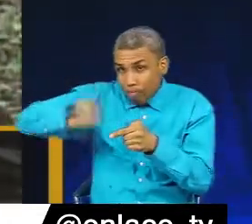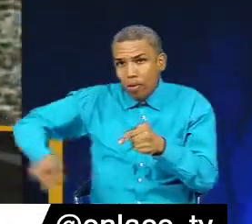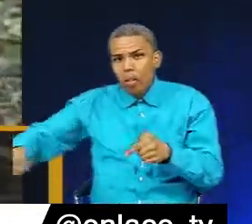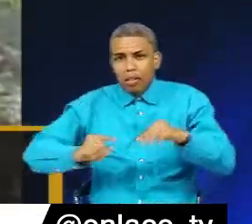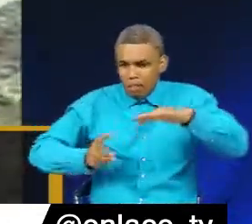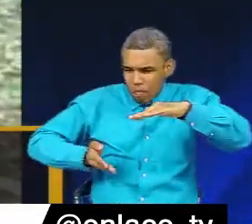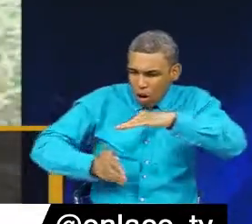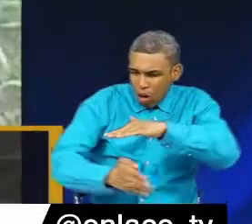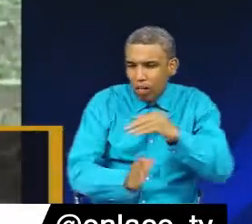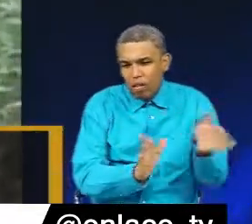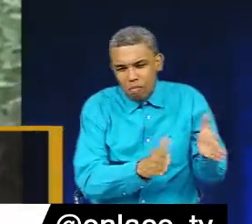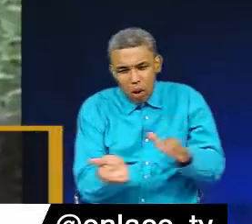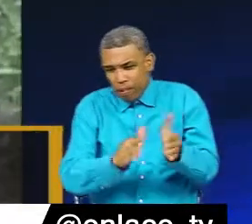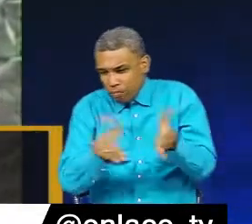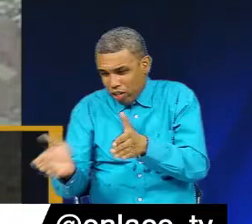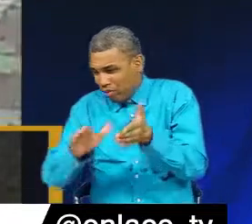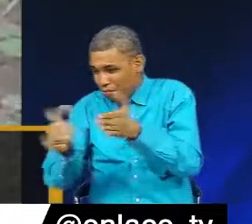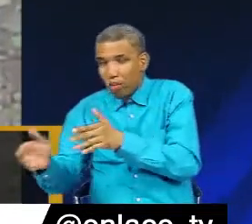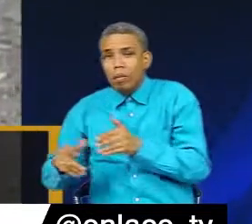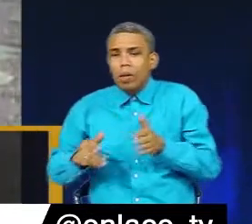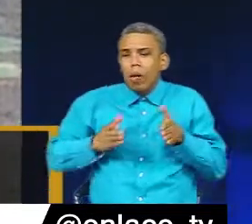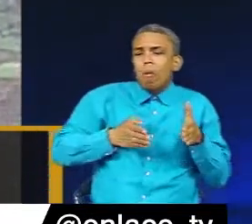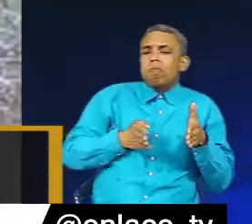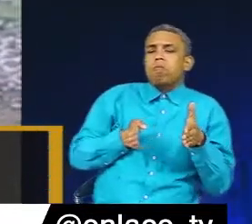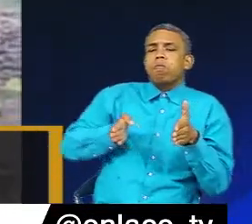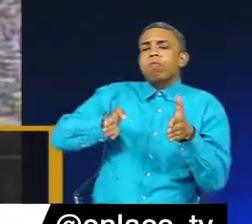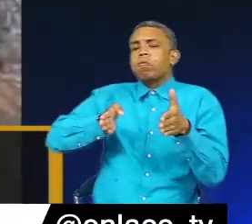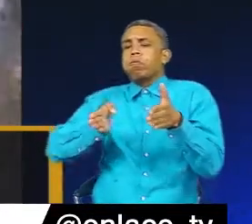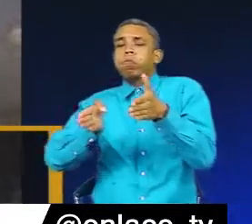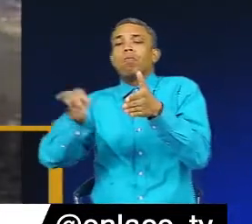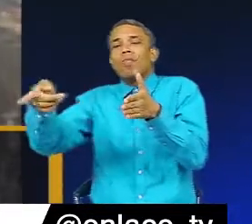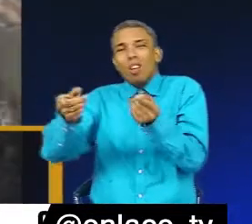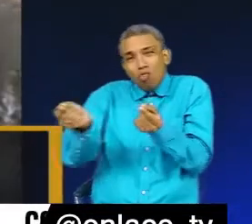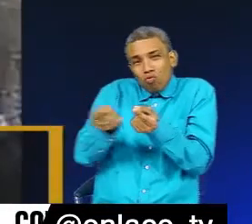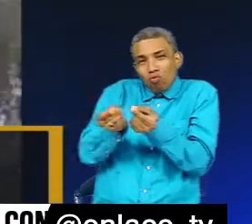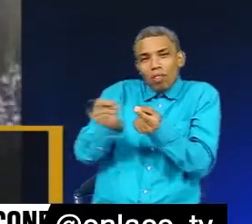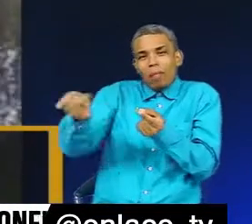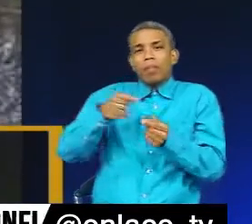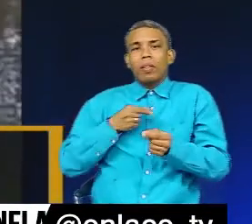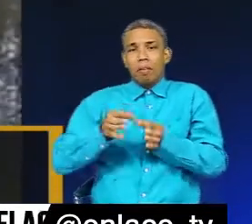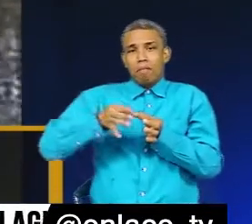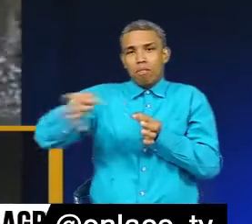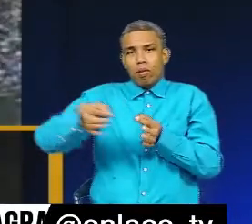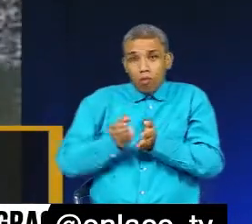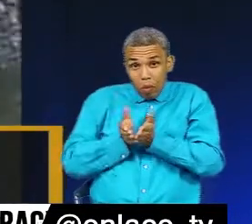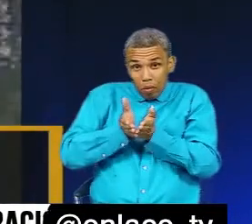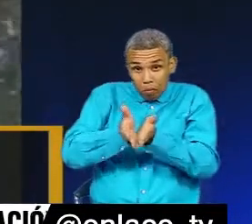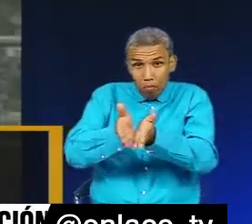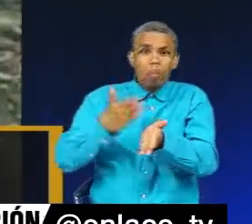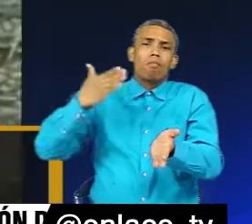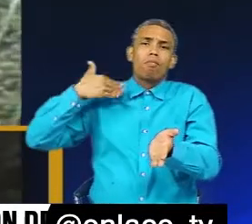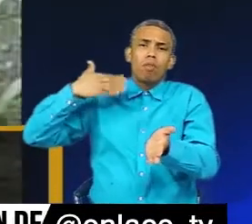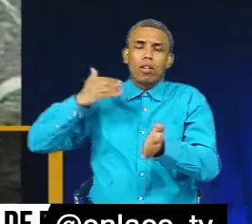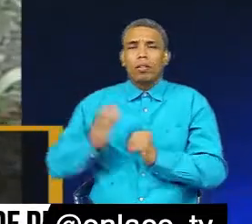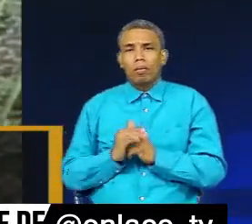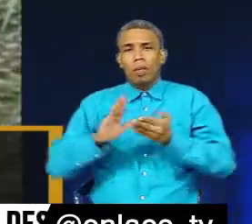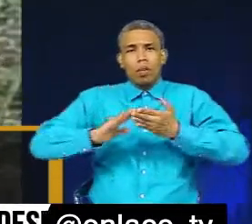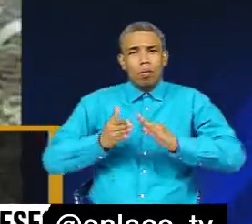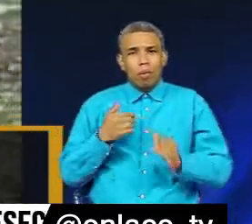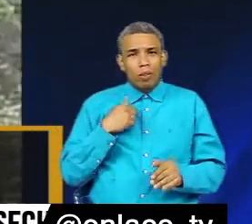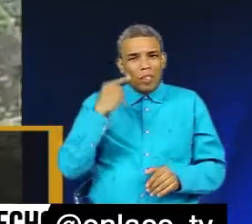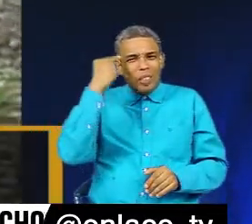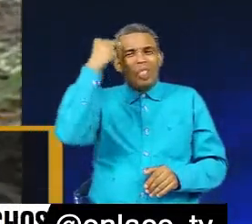La Cascajera, que desemboca el río Sogamoso en el municipio de Puerto Wilches, y que al parecer se da, según habitantes, por una posible emanación de